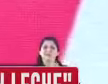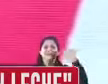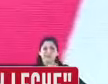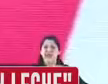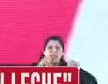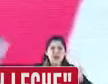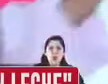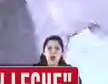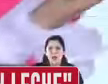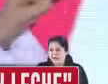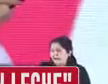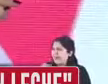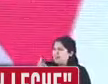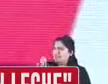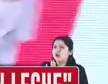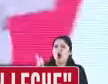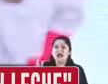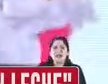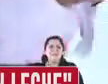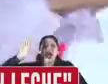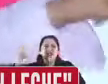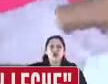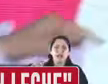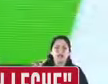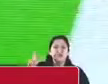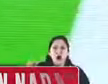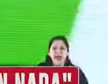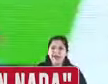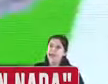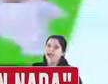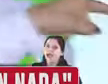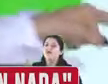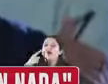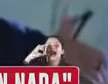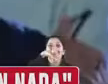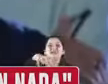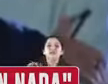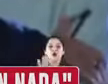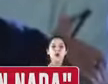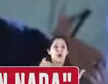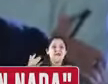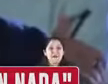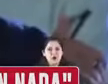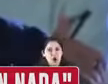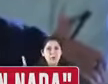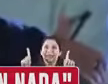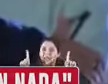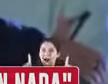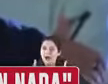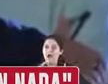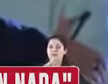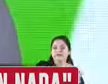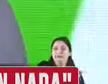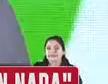mayoría no tenían mayoría institucional pero tenían mayoría política en ambas cámaras